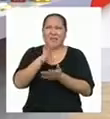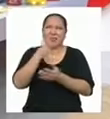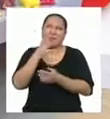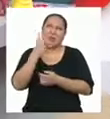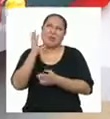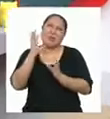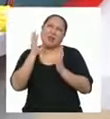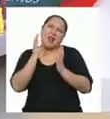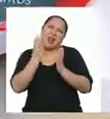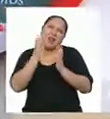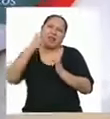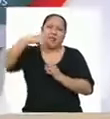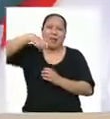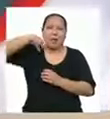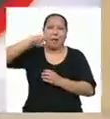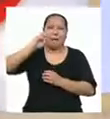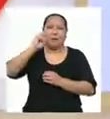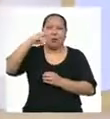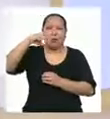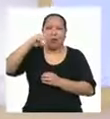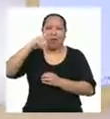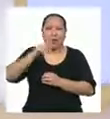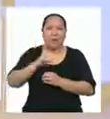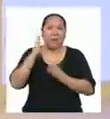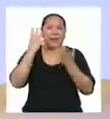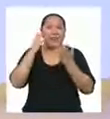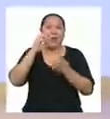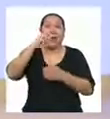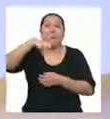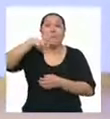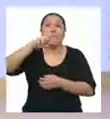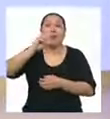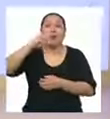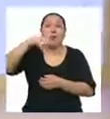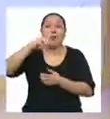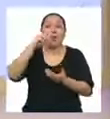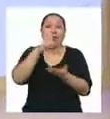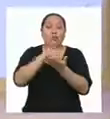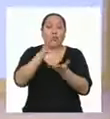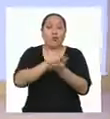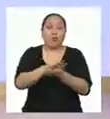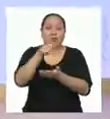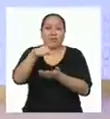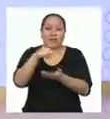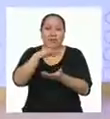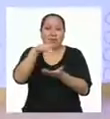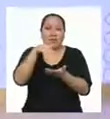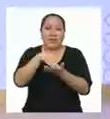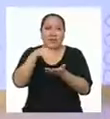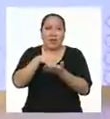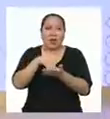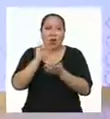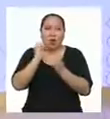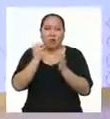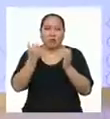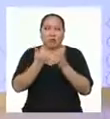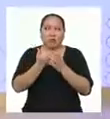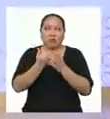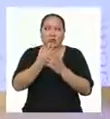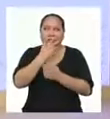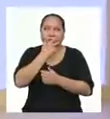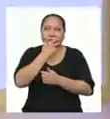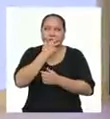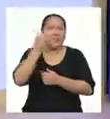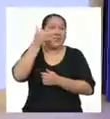promedio. Como el promedio de las notas, porque el promedio es el punto central o el más cercano a él. ¿Y si le